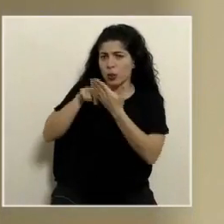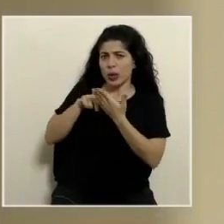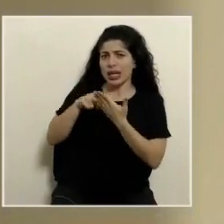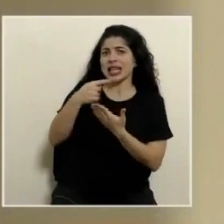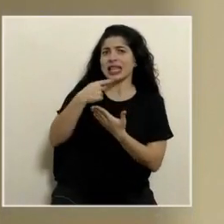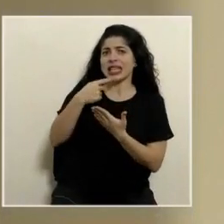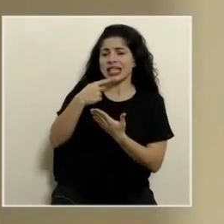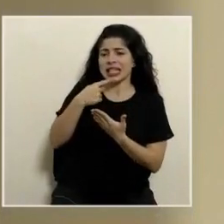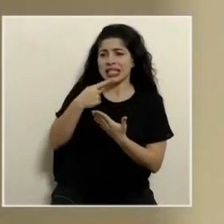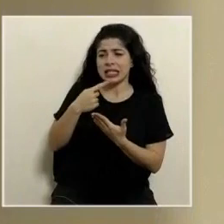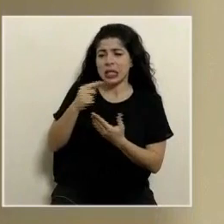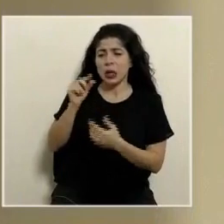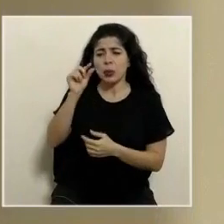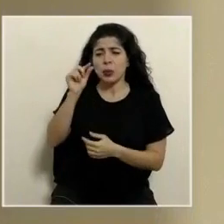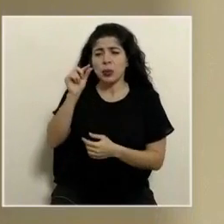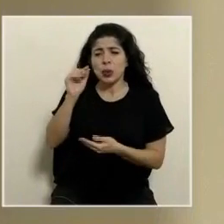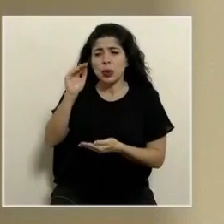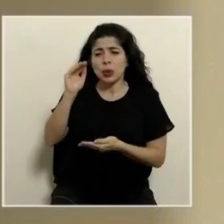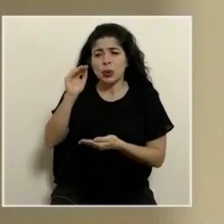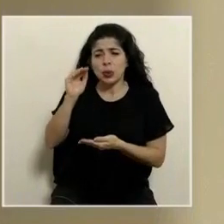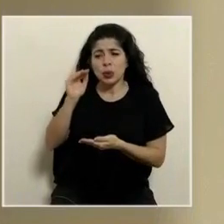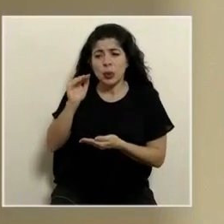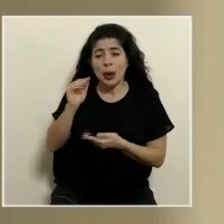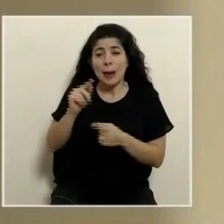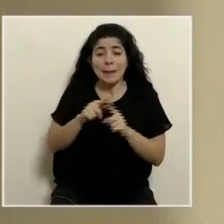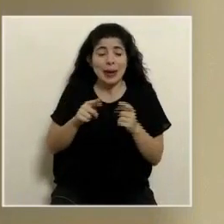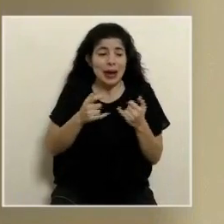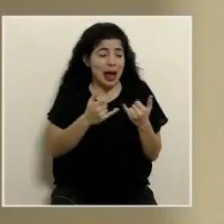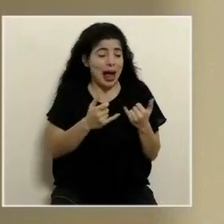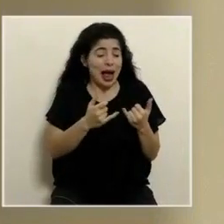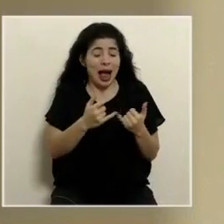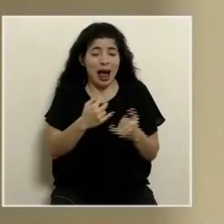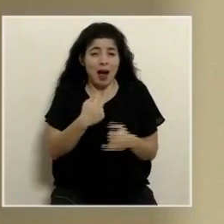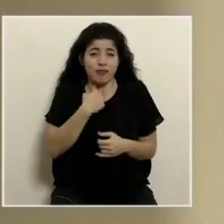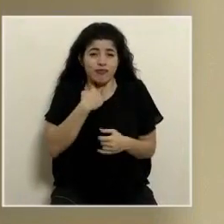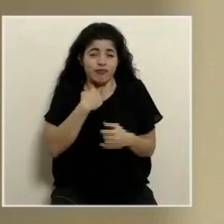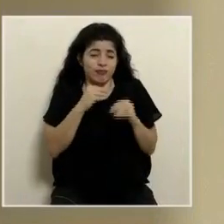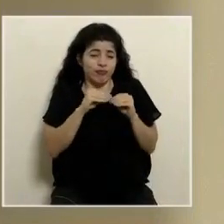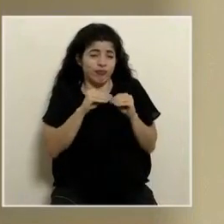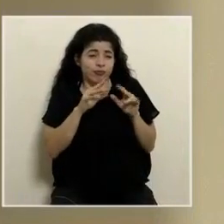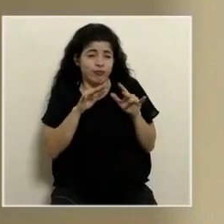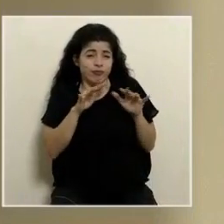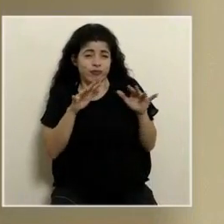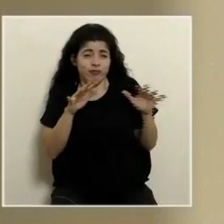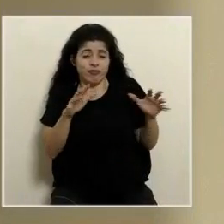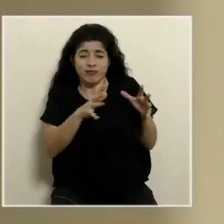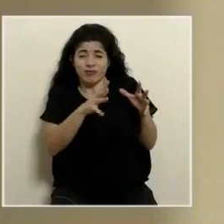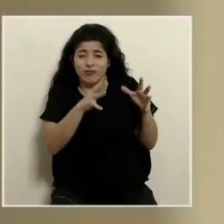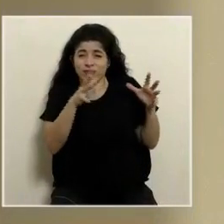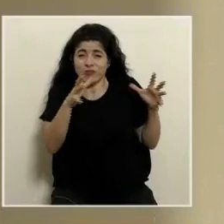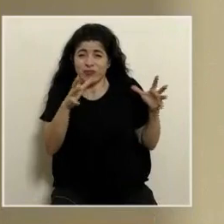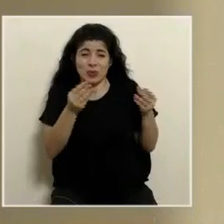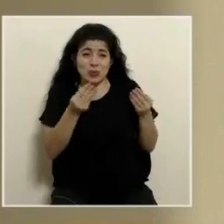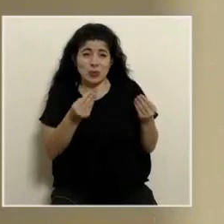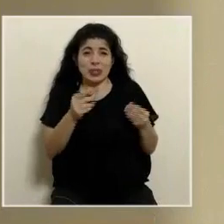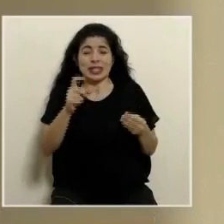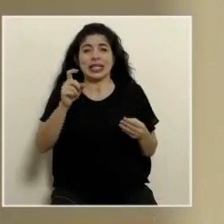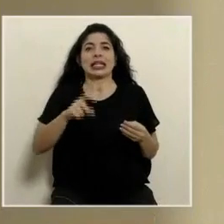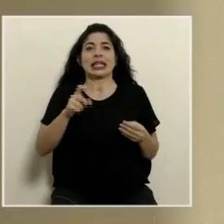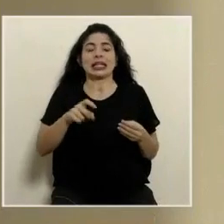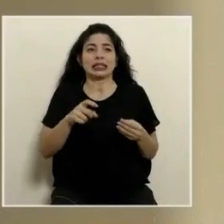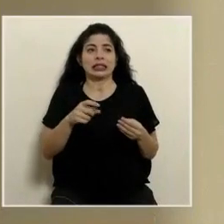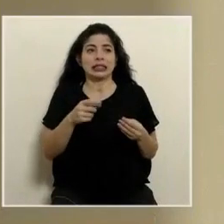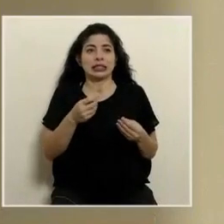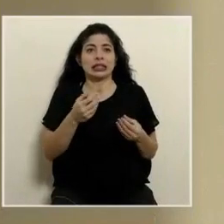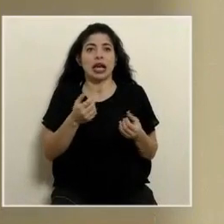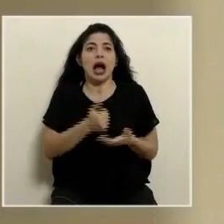de desaceleración, es tal la magnitud que ha tenido el nivel de contagio que necesitamos dar un respiro